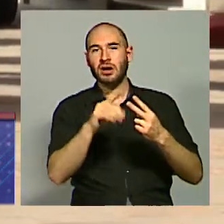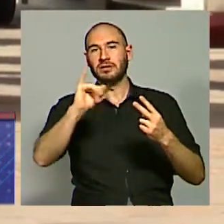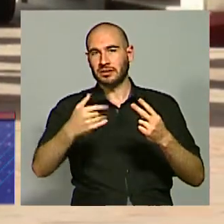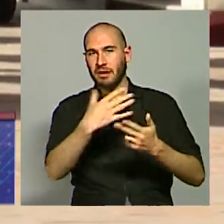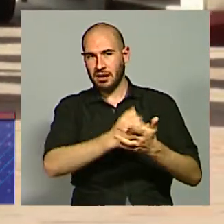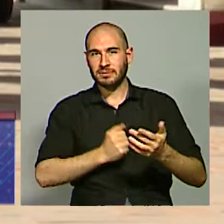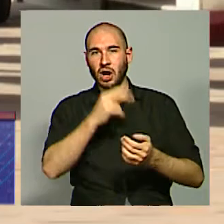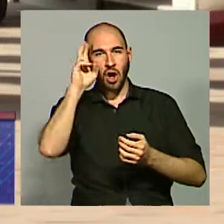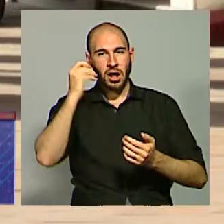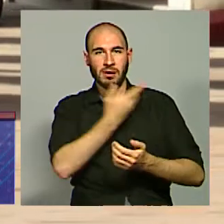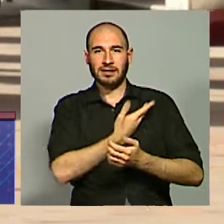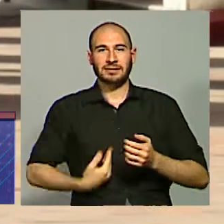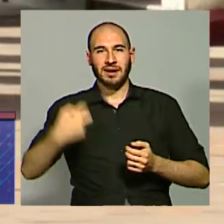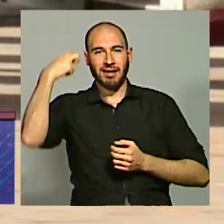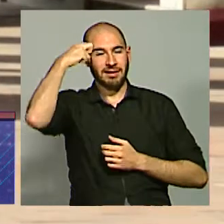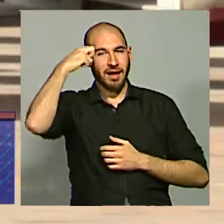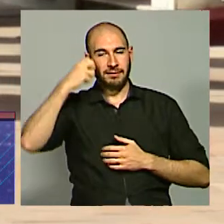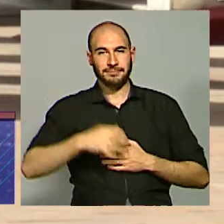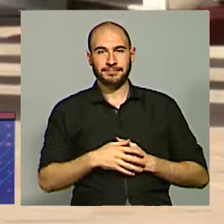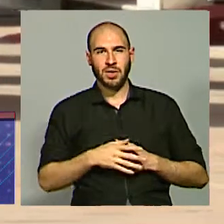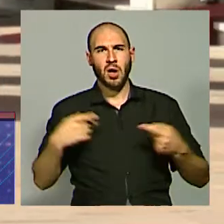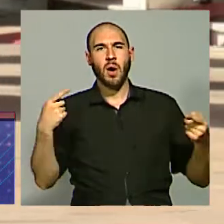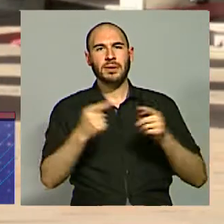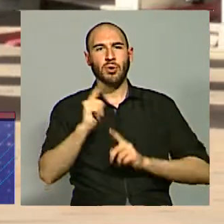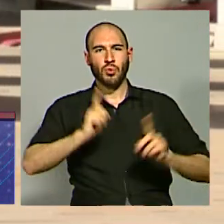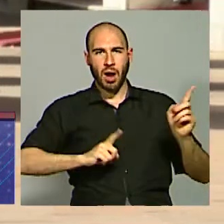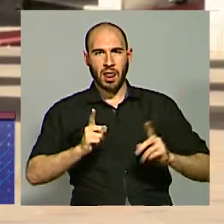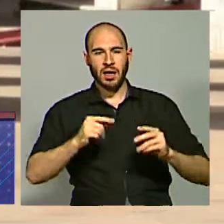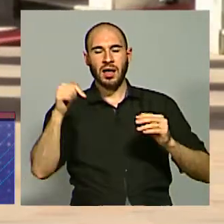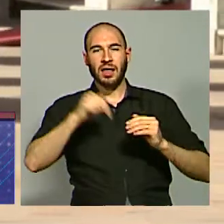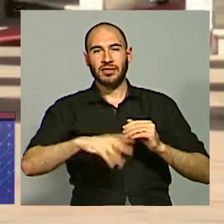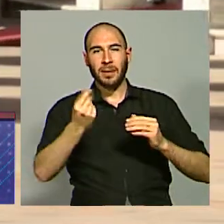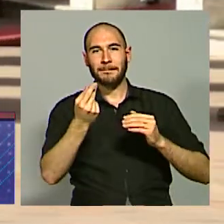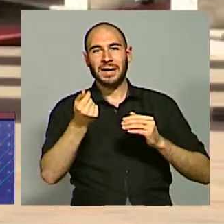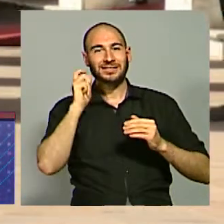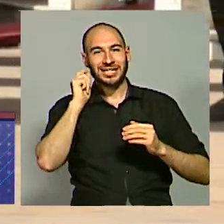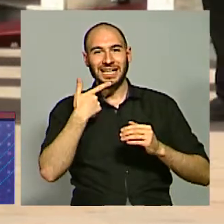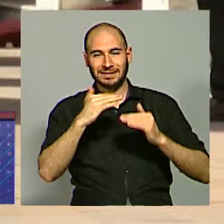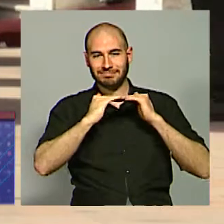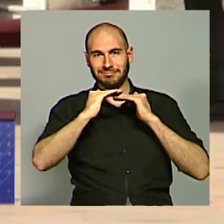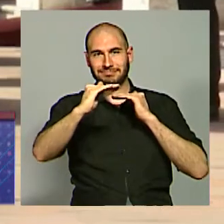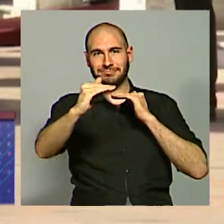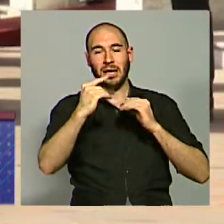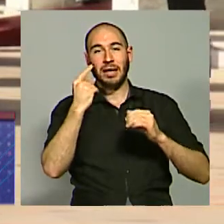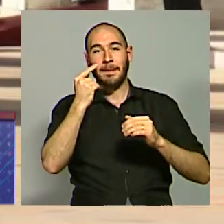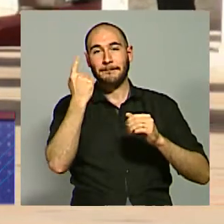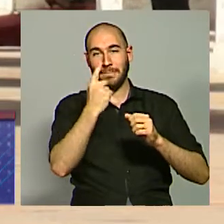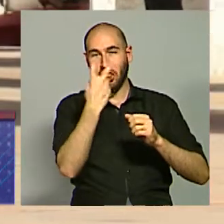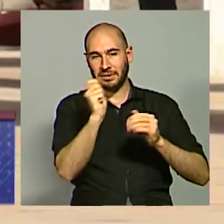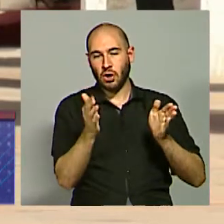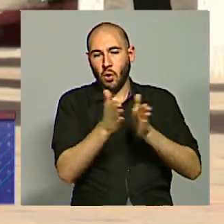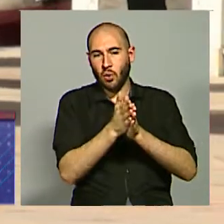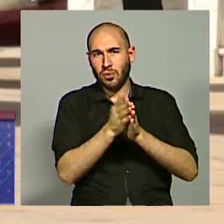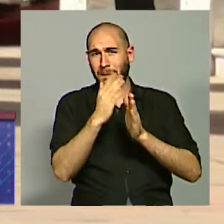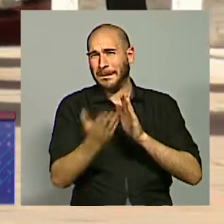Cornejo como presidente de la UCR. El objetivo es aplanar a la tarifa del gas del primer bimestre, que es lo